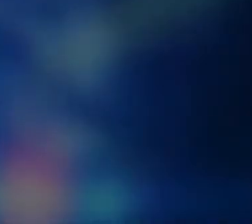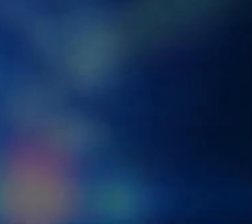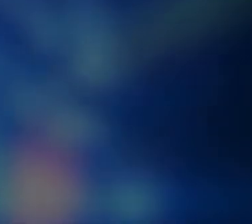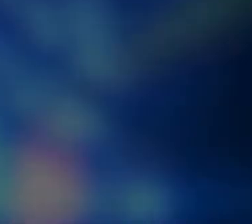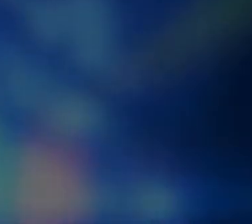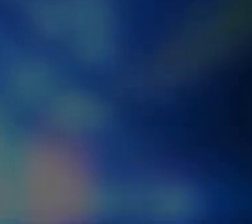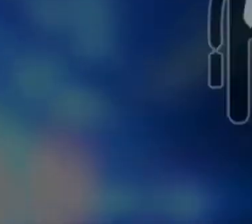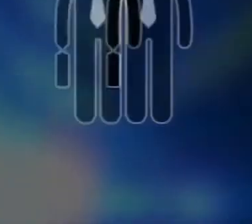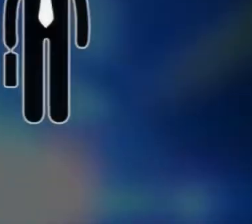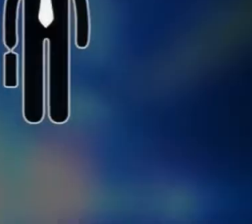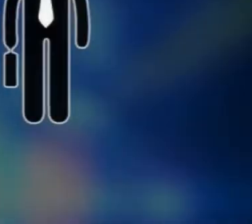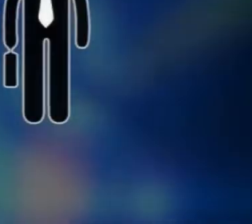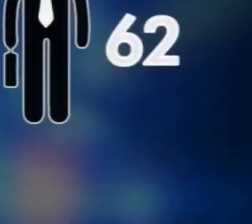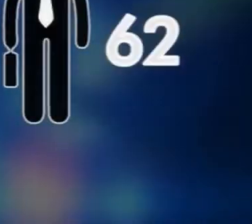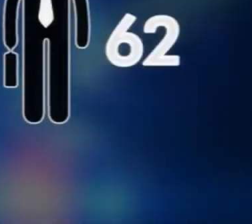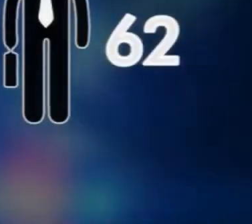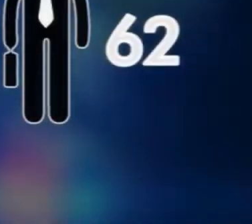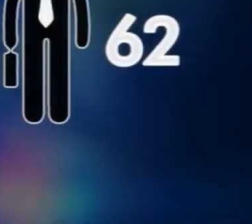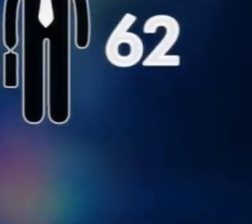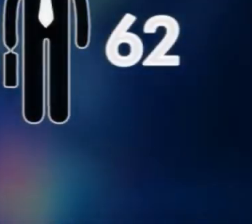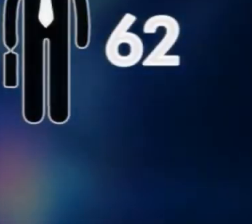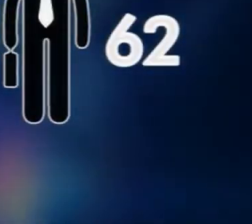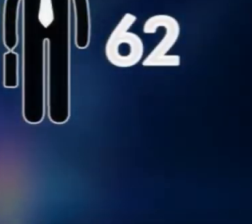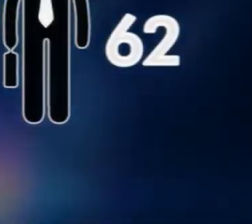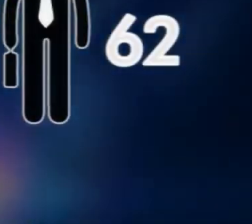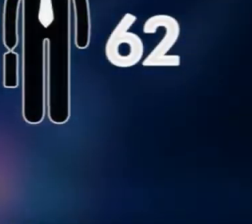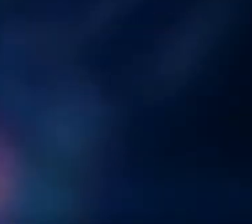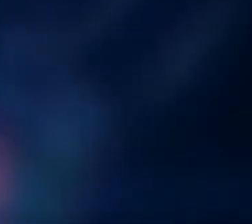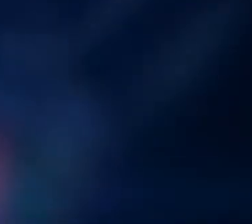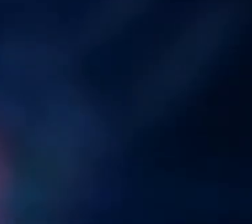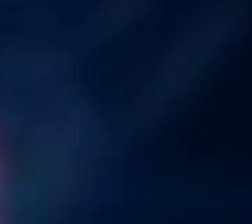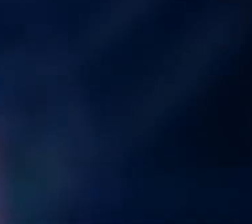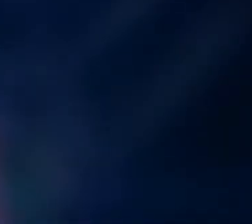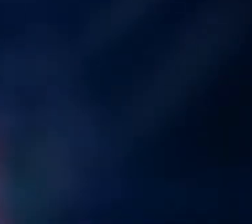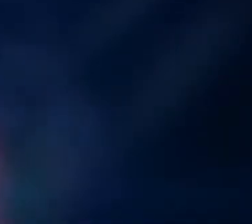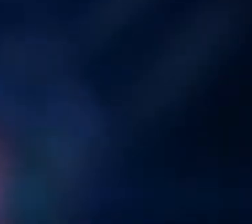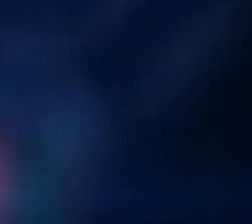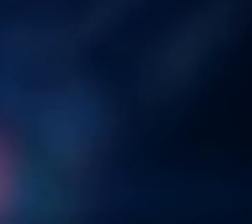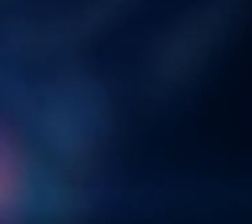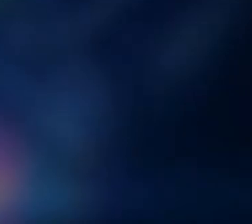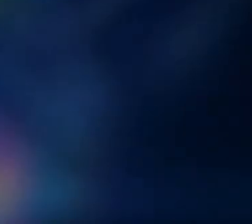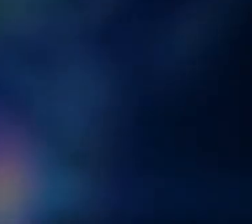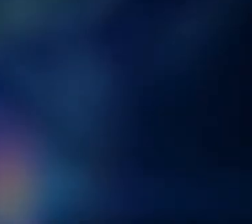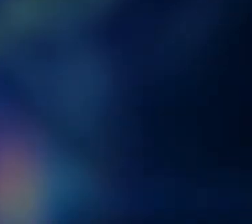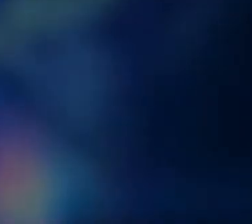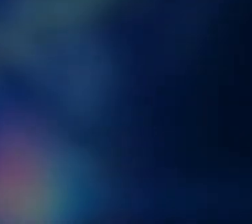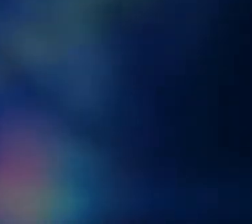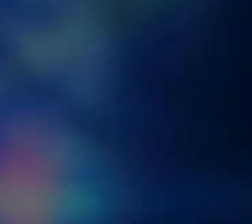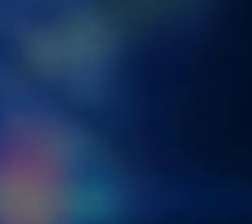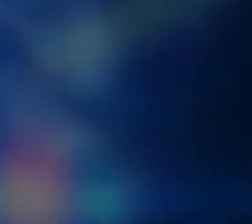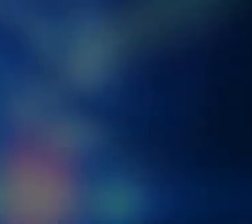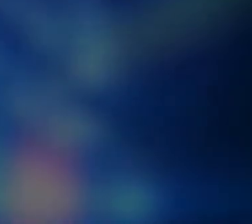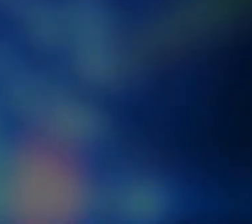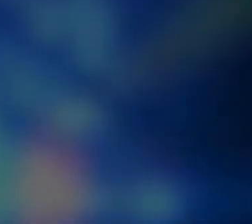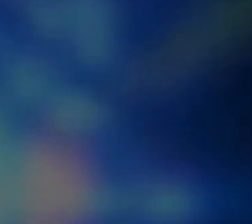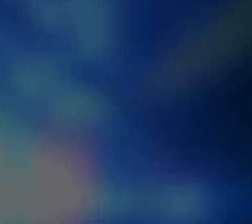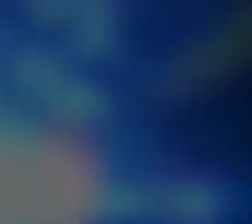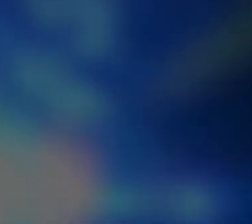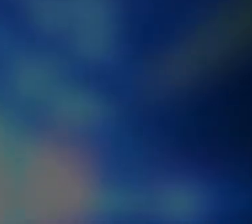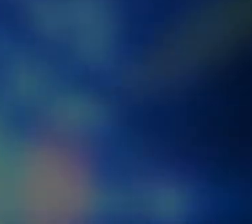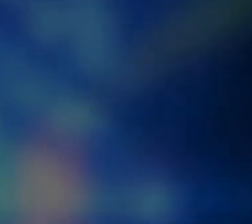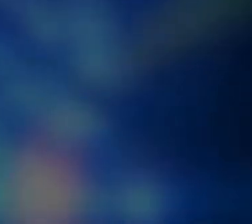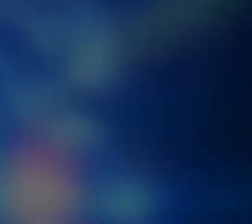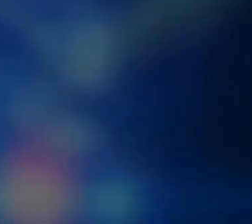años o más y para los hombres 62 años o más. En los fondos de pensiones, la segunda forma para pensionarse es